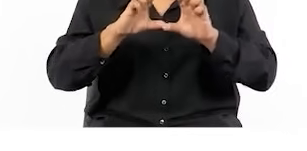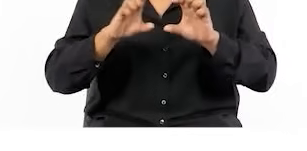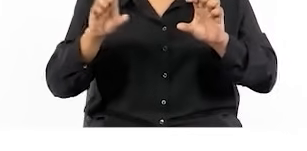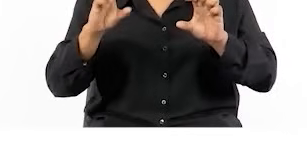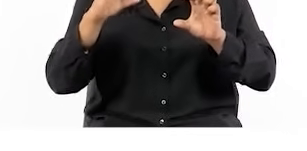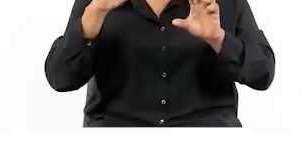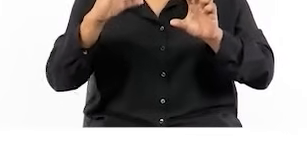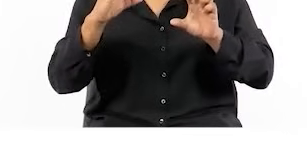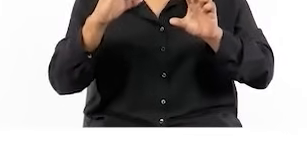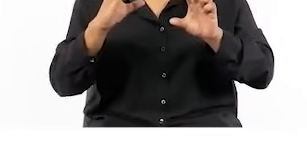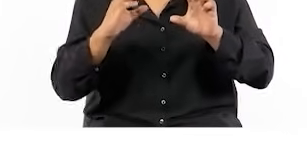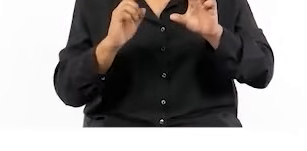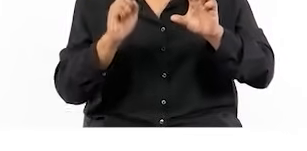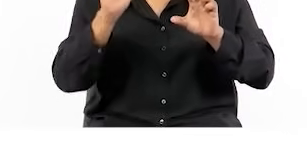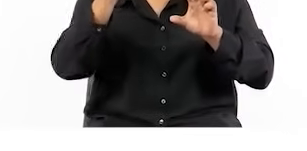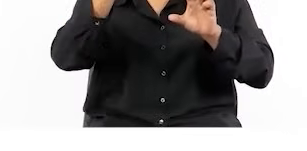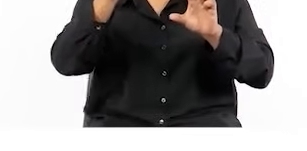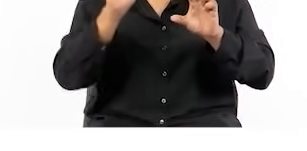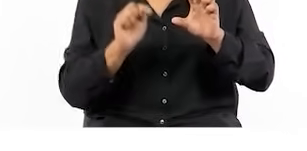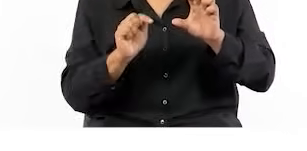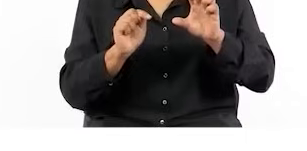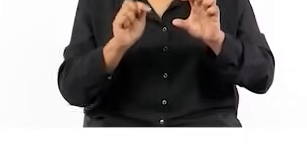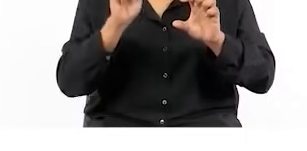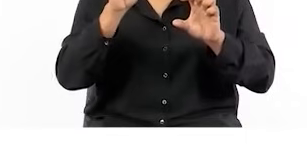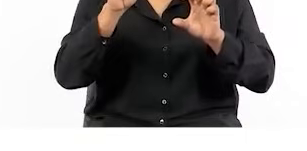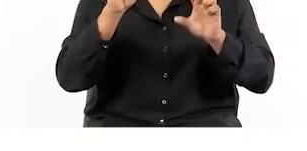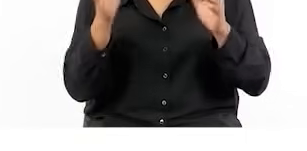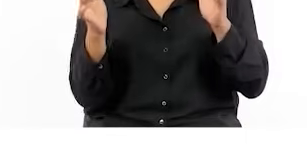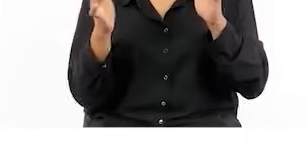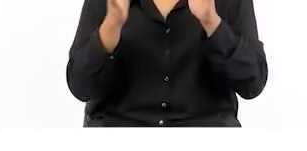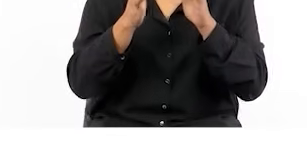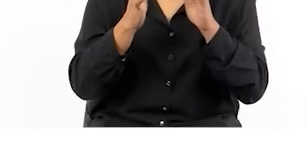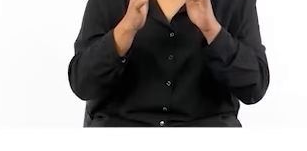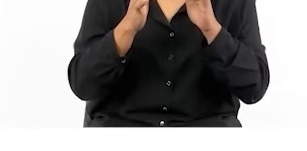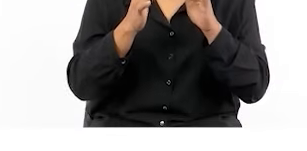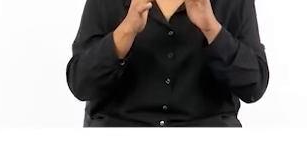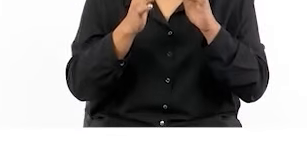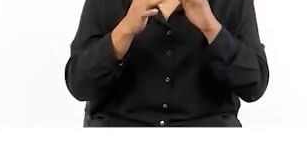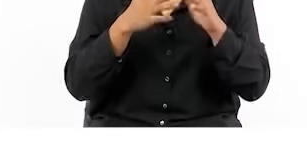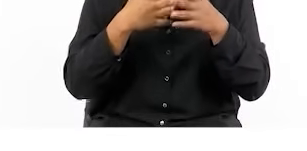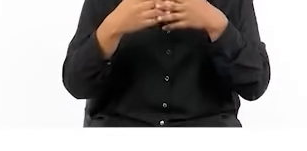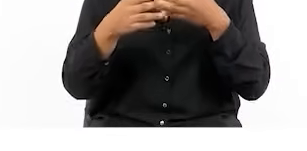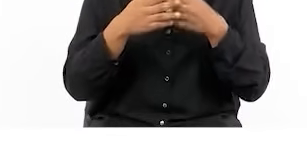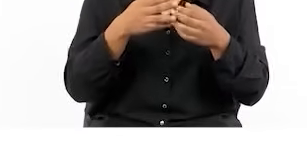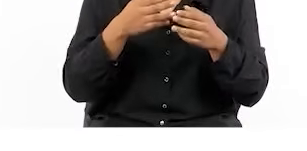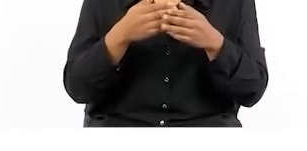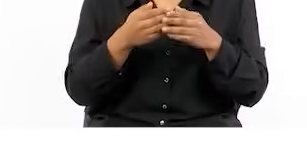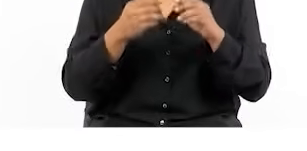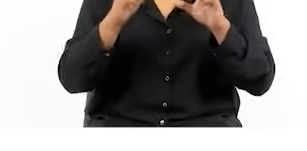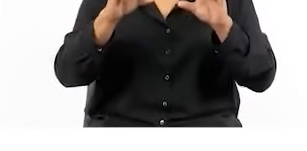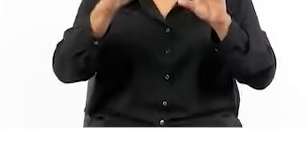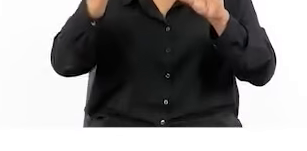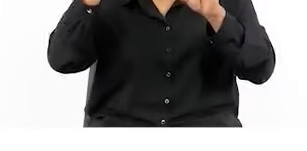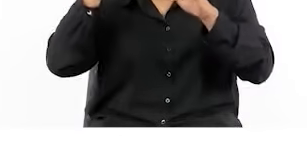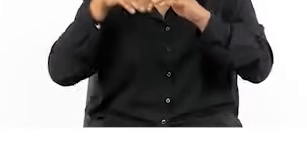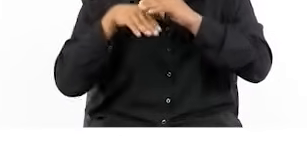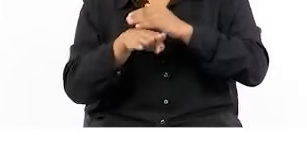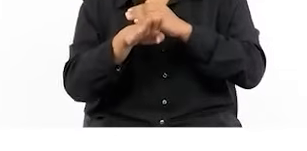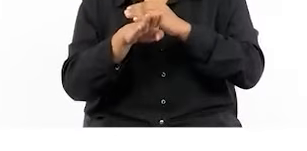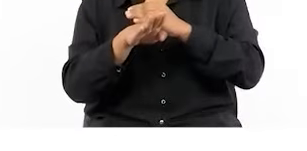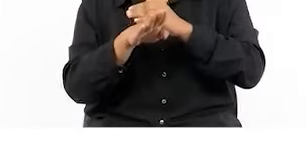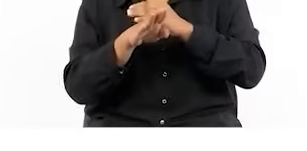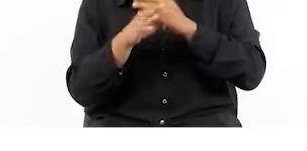C intruye en 2 capas A y B que ya estaban depositadas, aunque éste